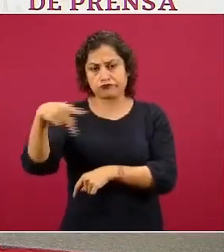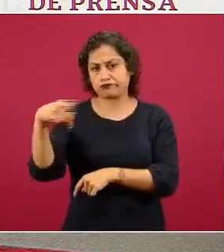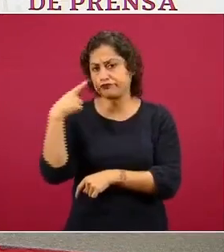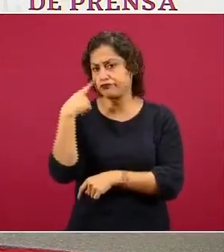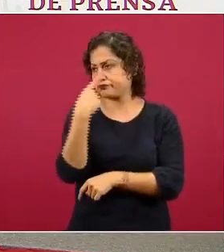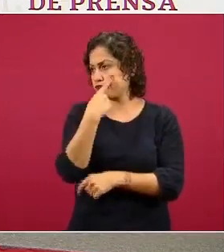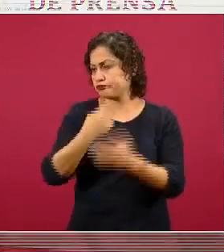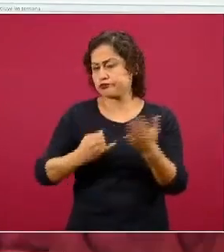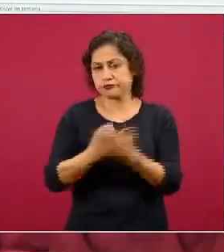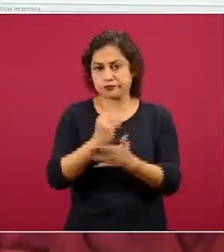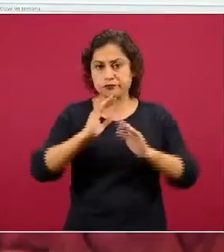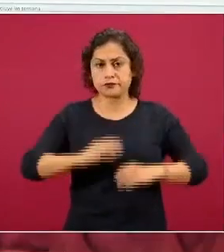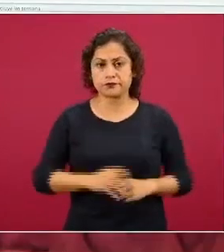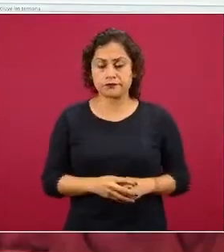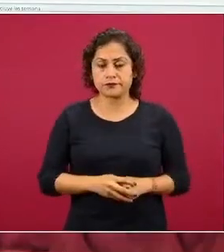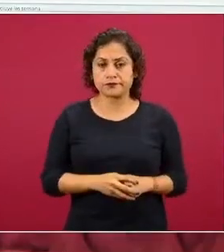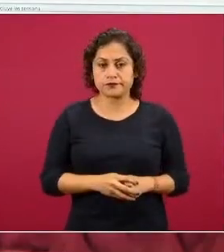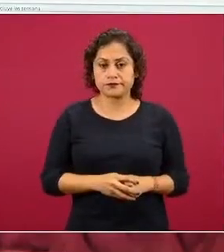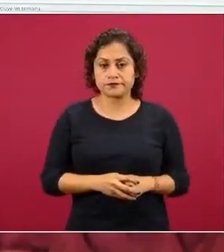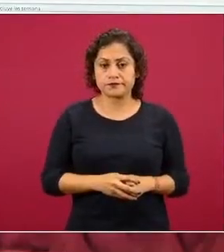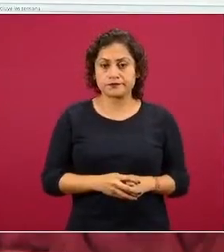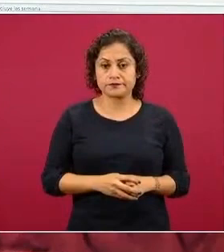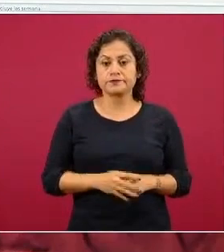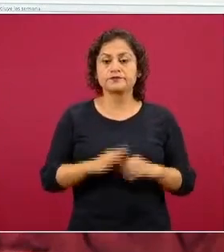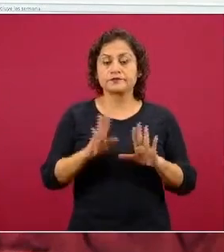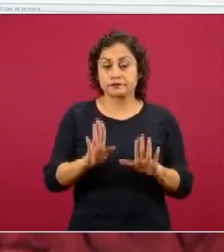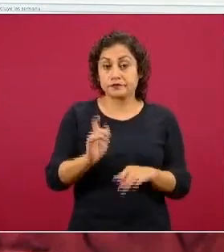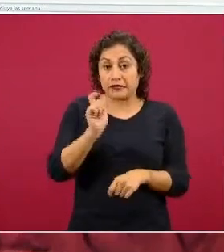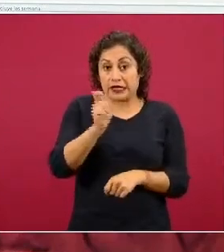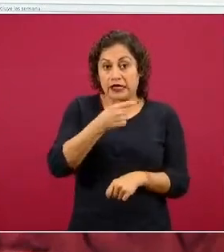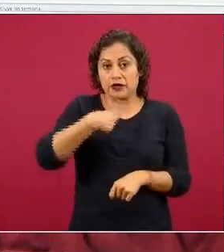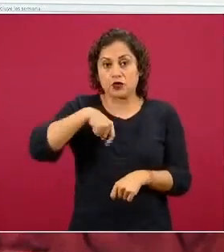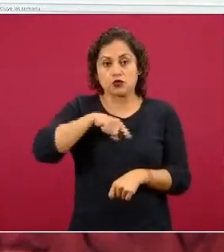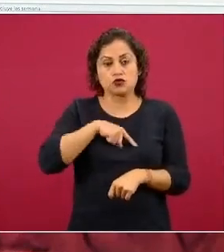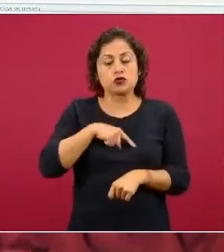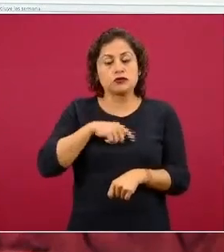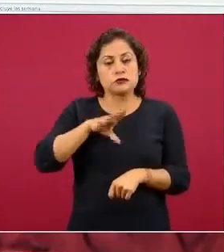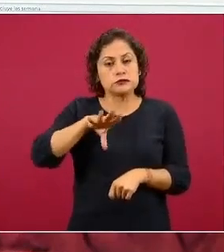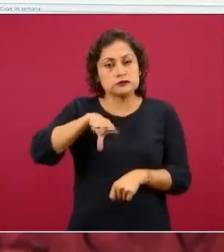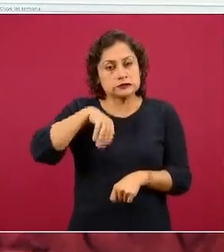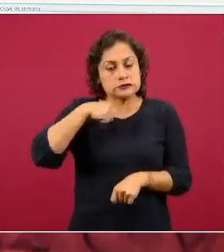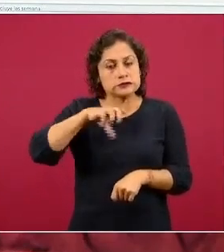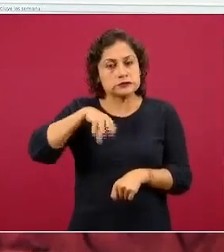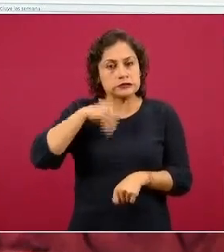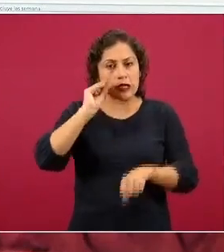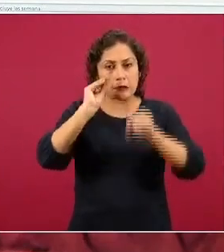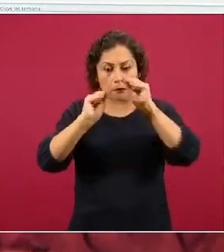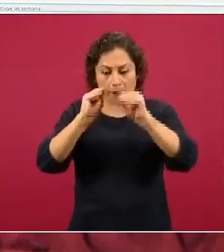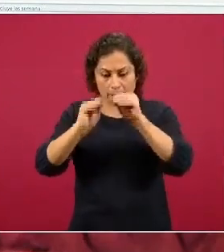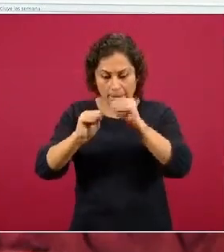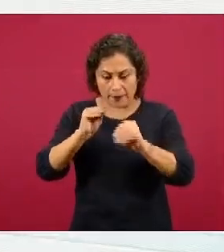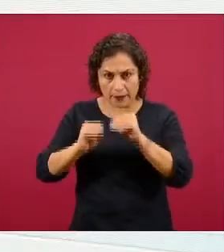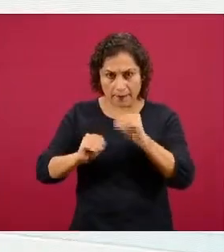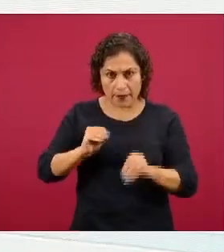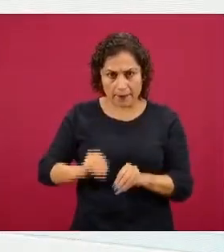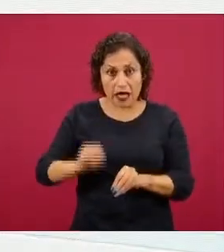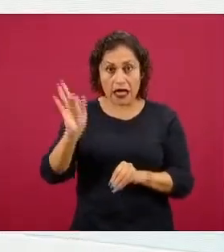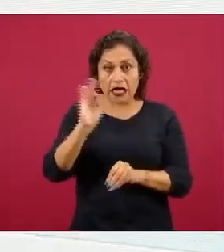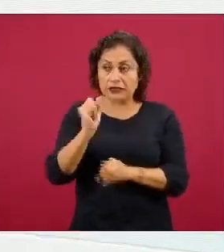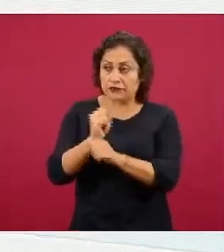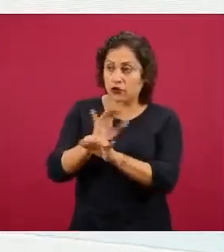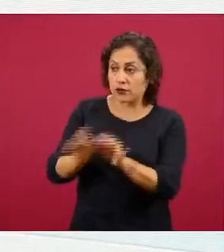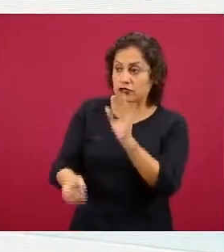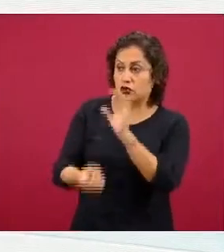para su análisis, ¿no? Y lo que se ha tratado es que al igual que otras bases de datos abiertos, pues cada vez que se renueva, pues mucho